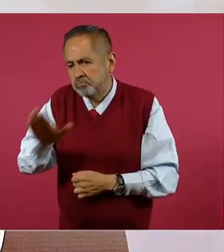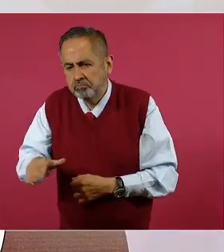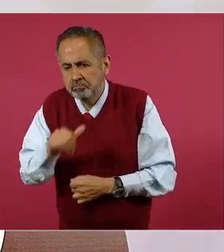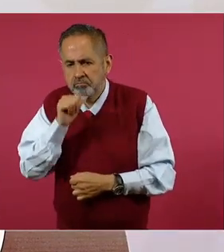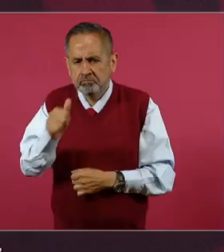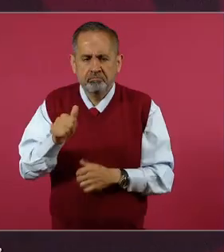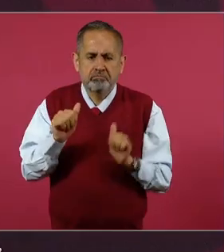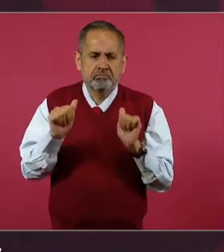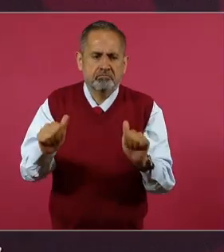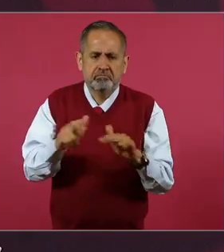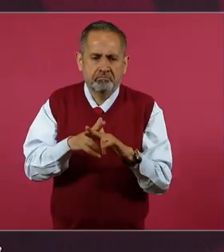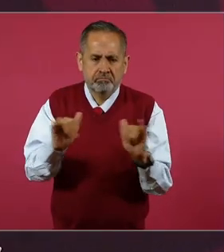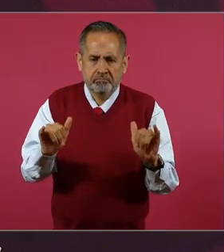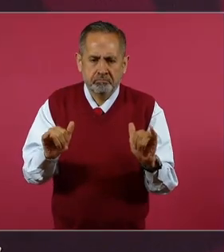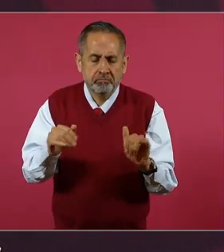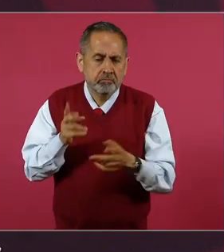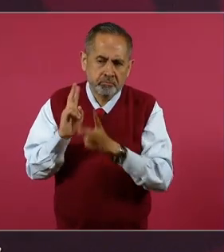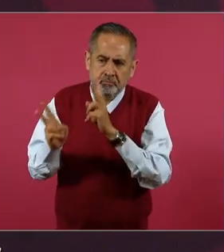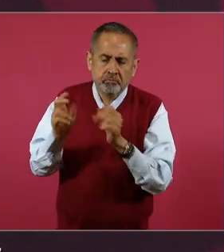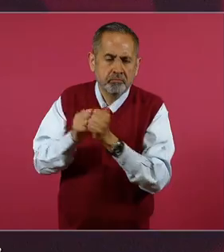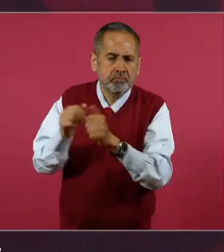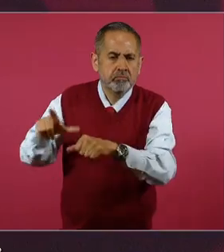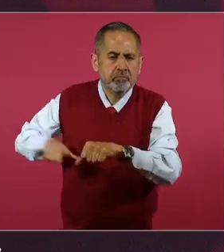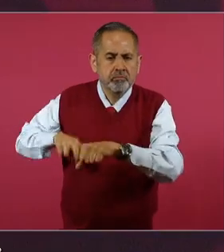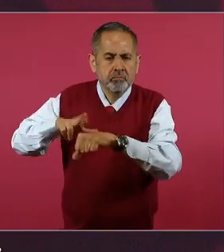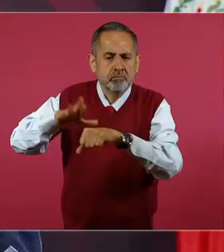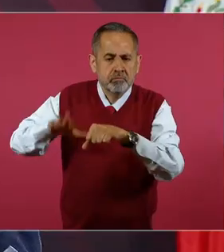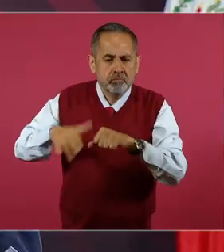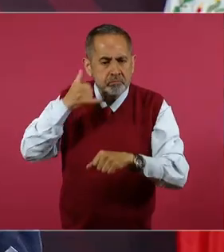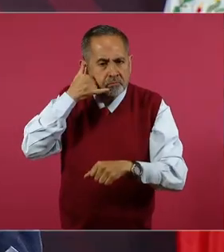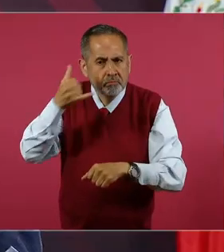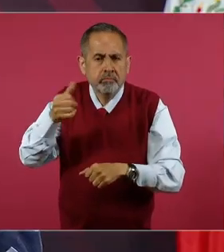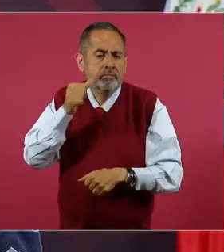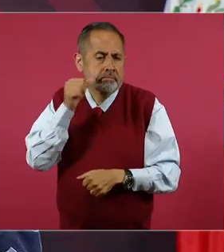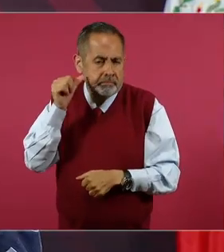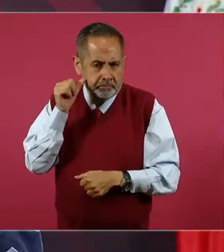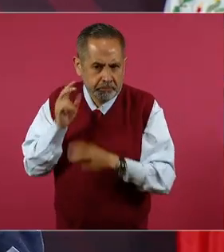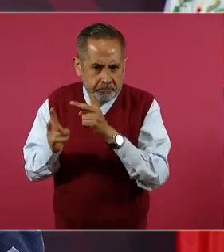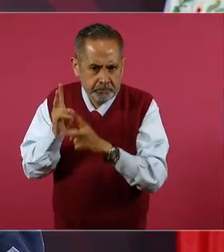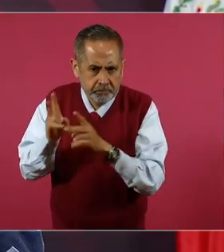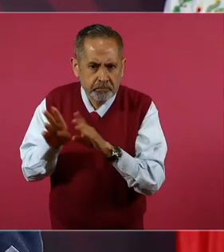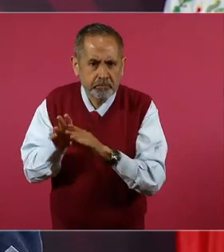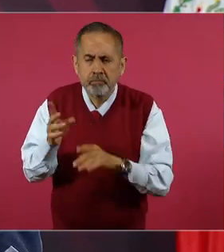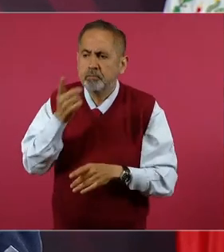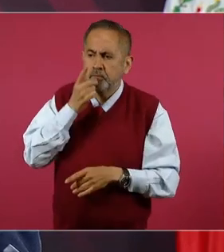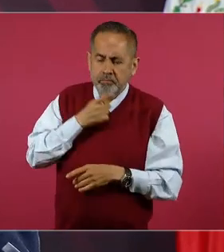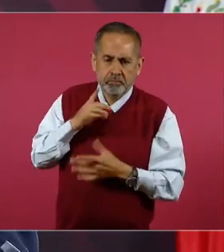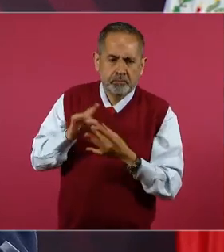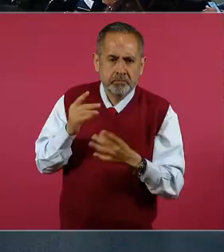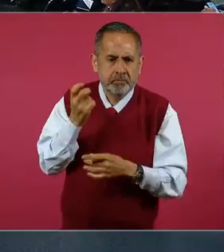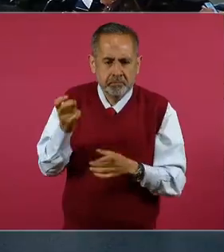vida humana. Hablé con la gobernadora ayer y eso fue lo que me informó.